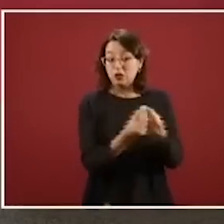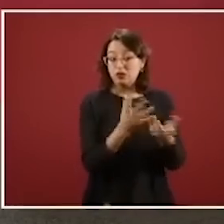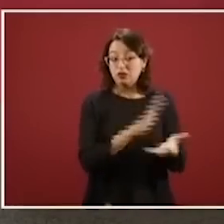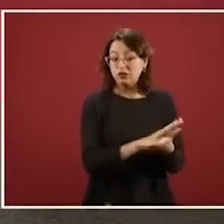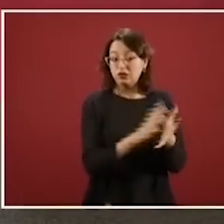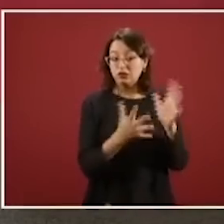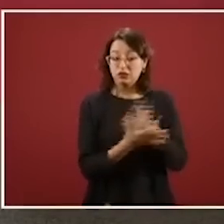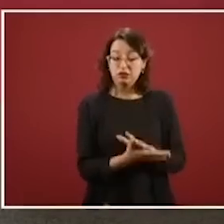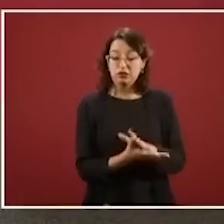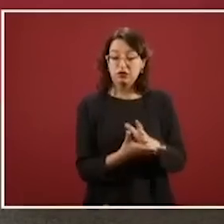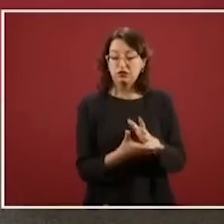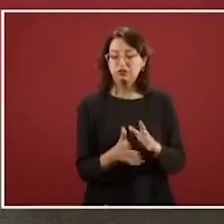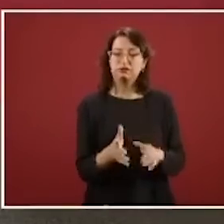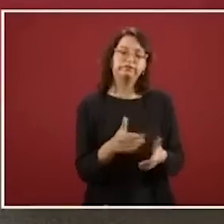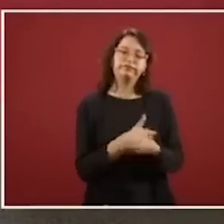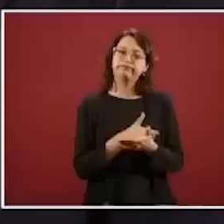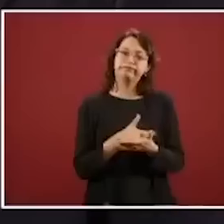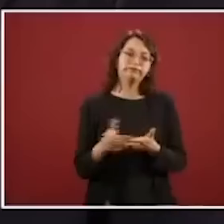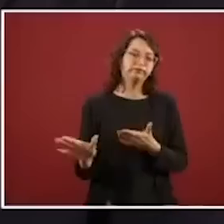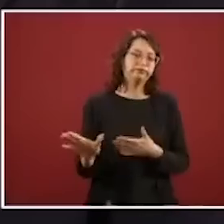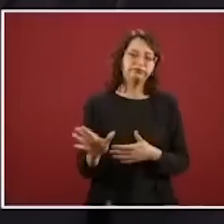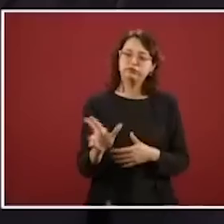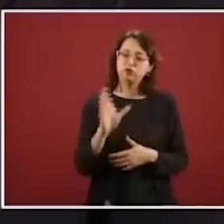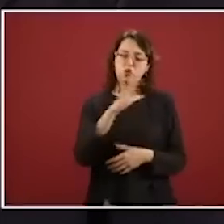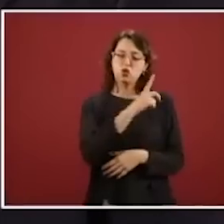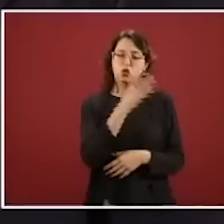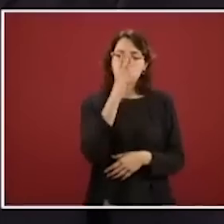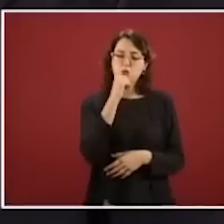con este caso.